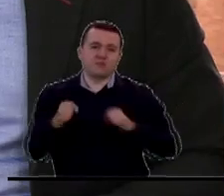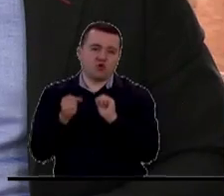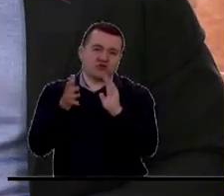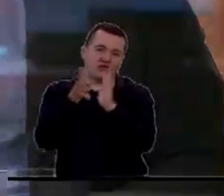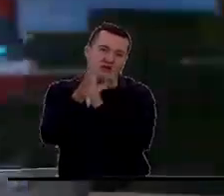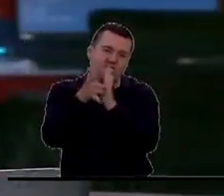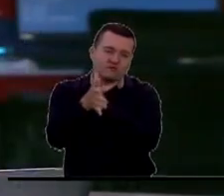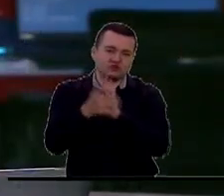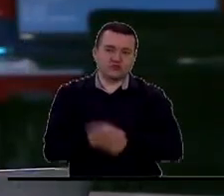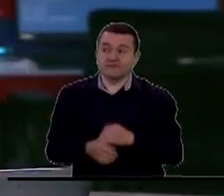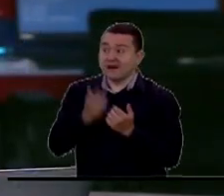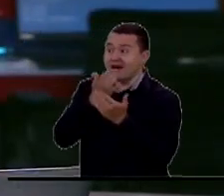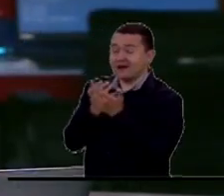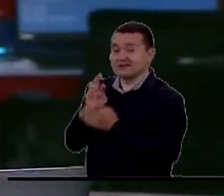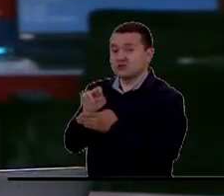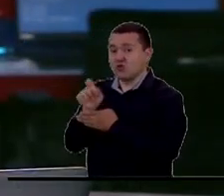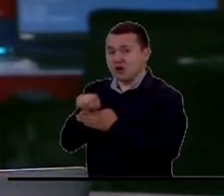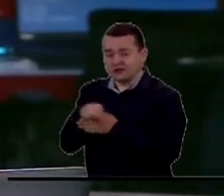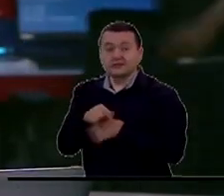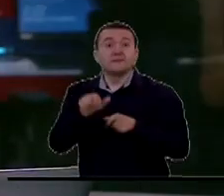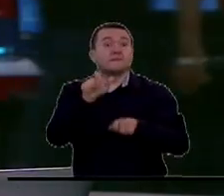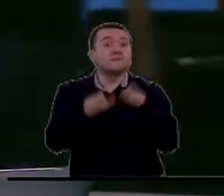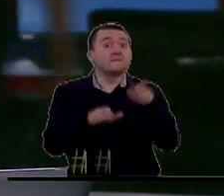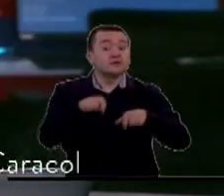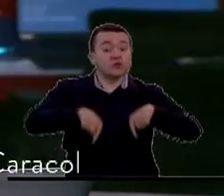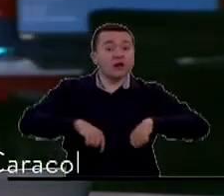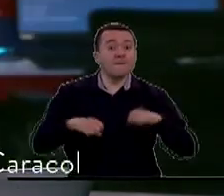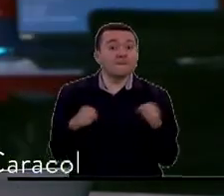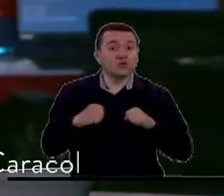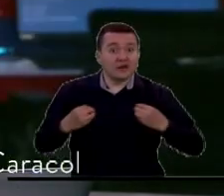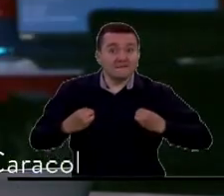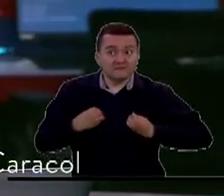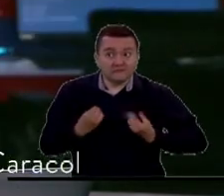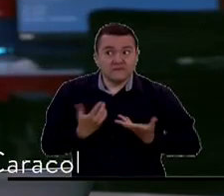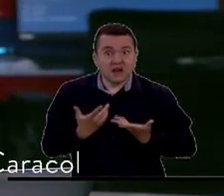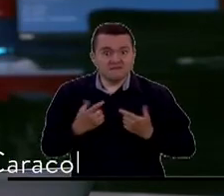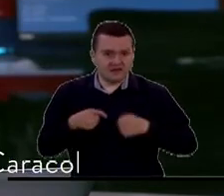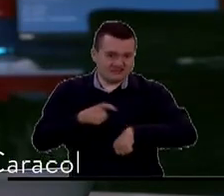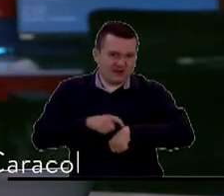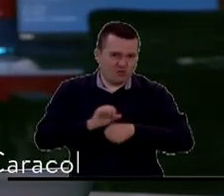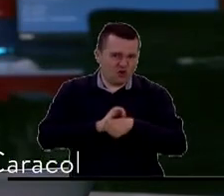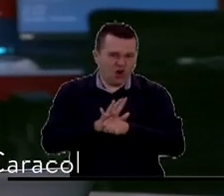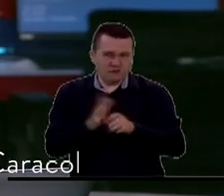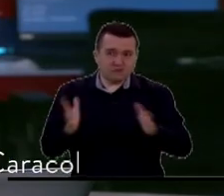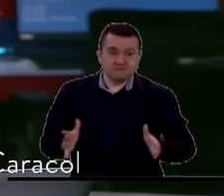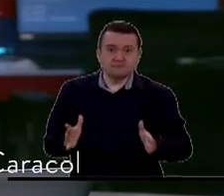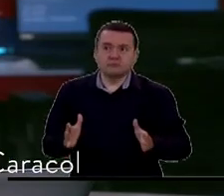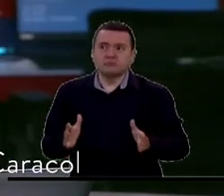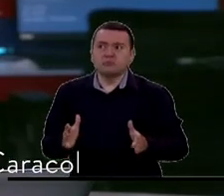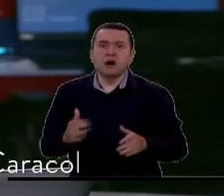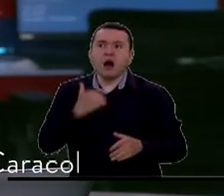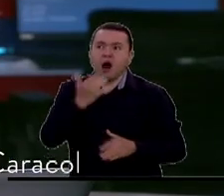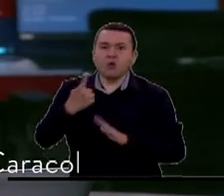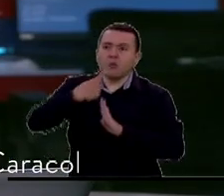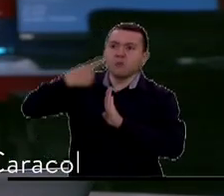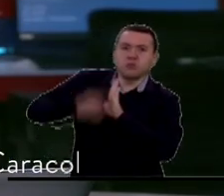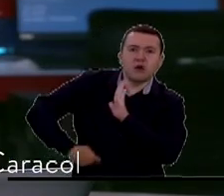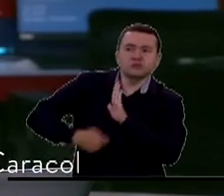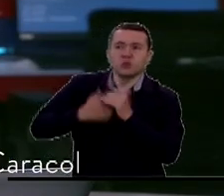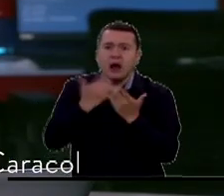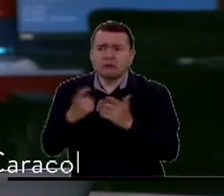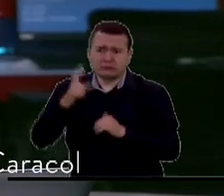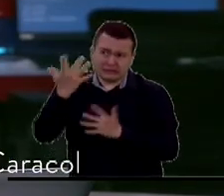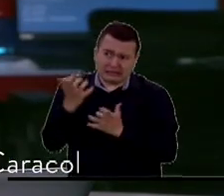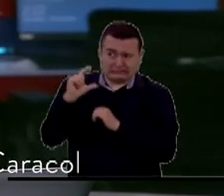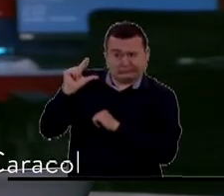durante la pandemia los ciudadanos en bogotá que deseen hacer los cursos pedagógicos para reducir en un 50% el valor de los comparendos